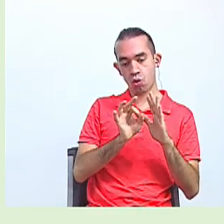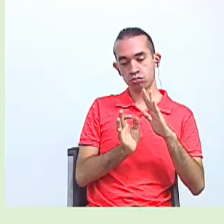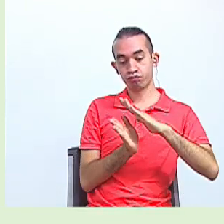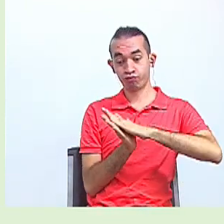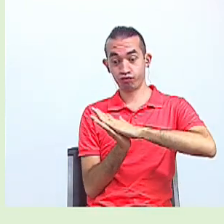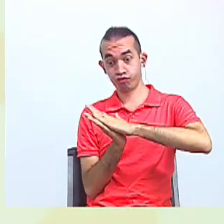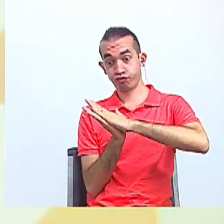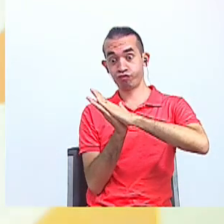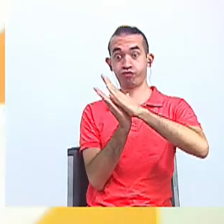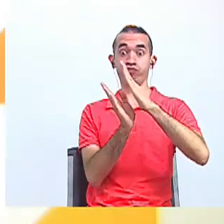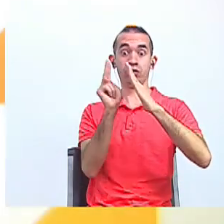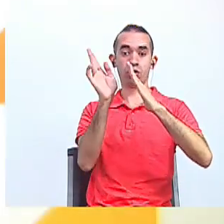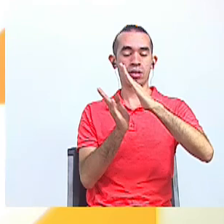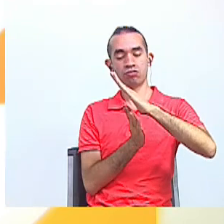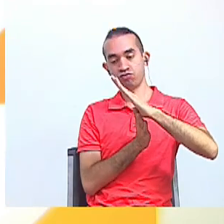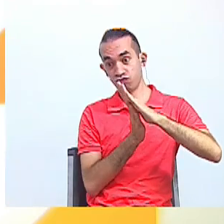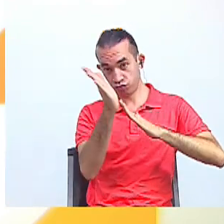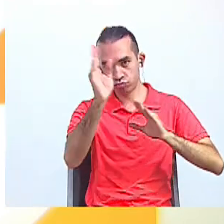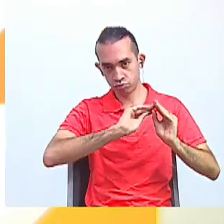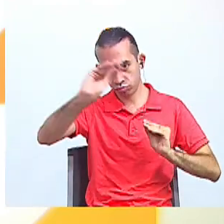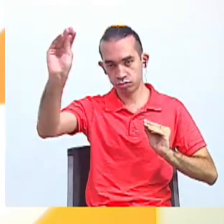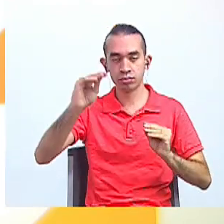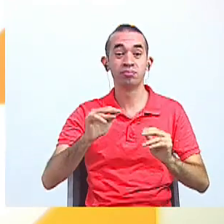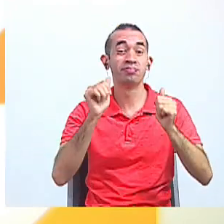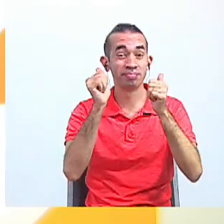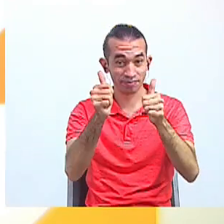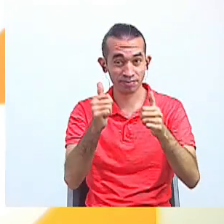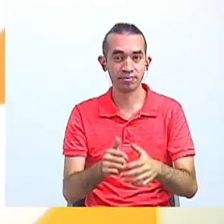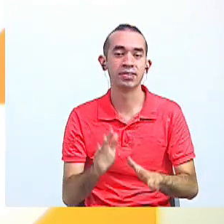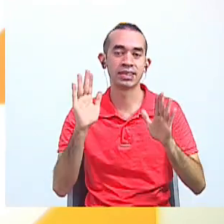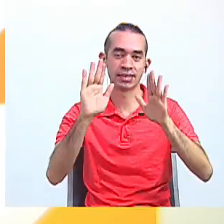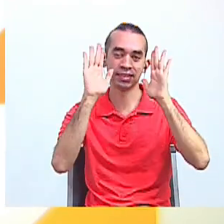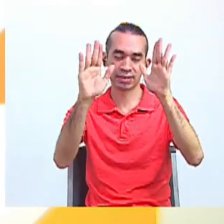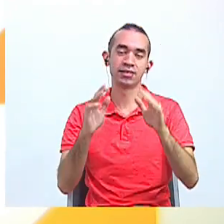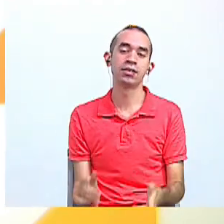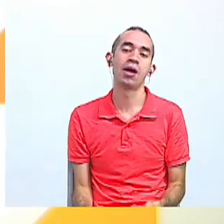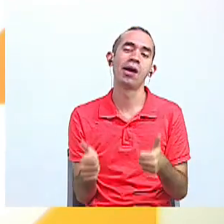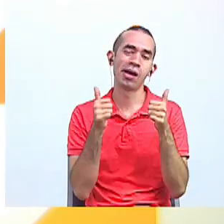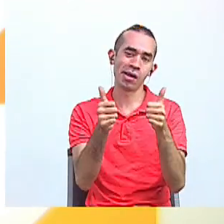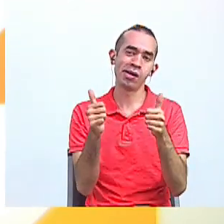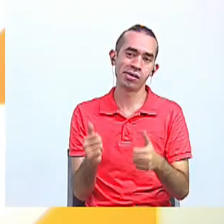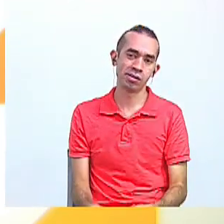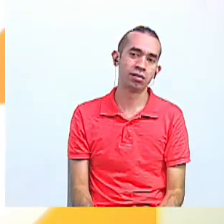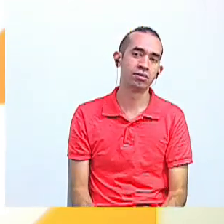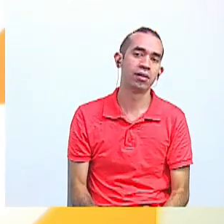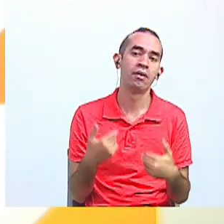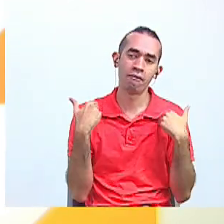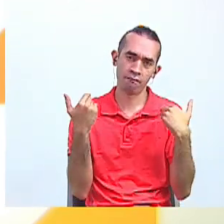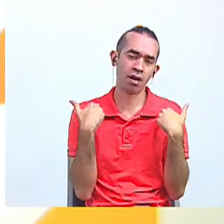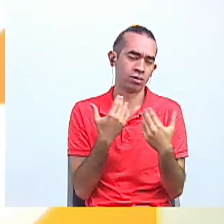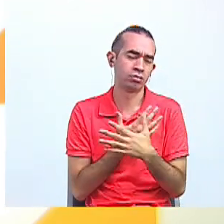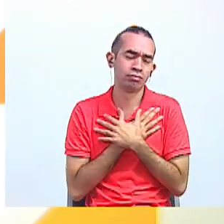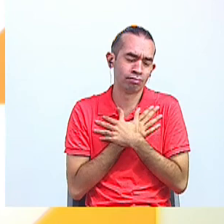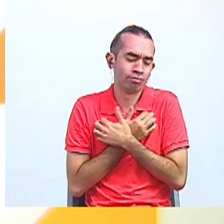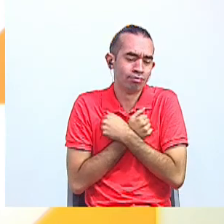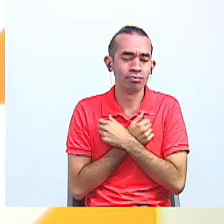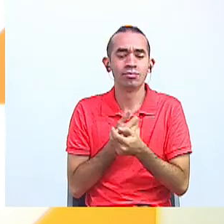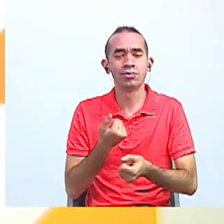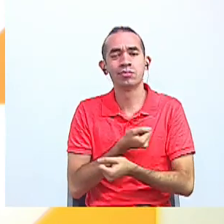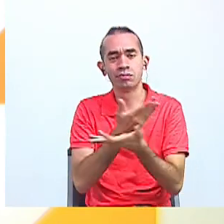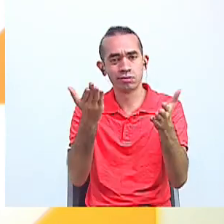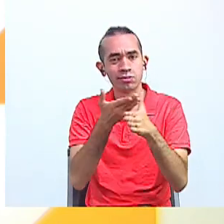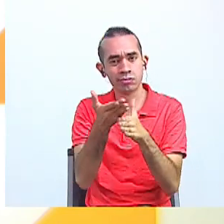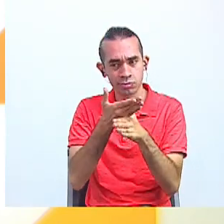les fue? Muy bien, excelente, encantada de haber compartido esta clase con ustedes. Es